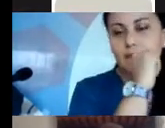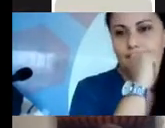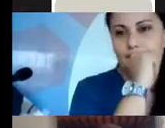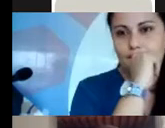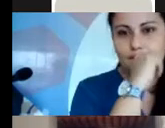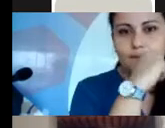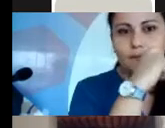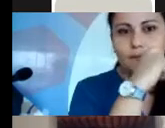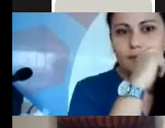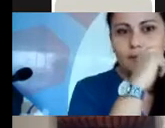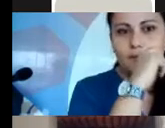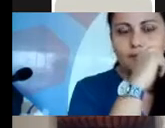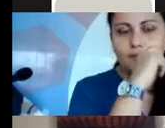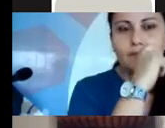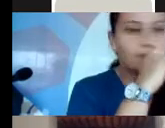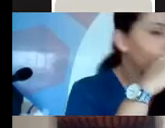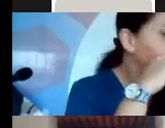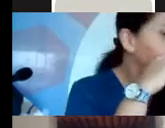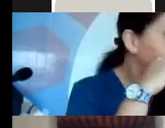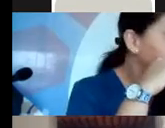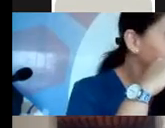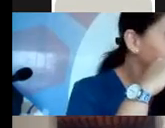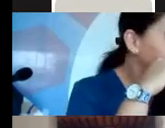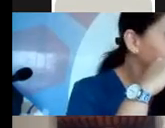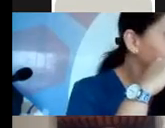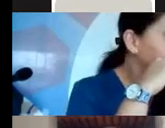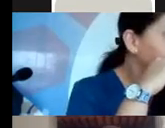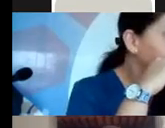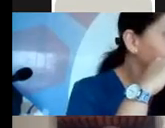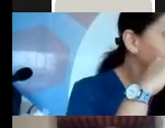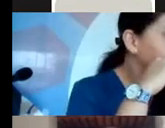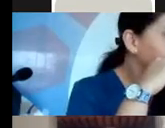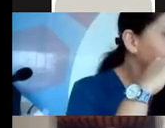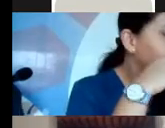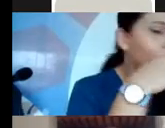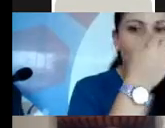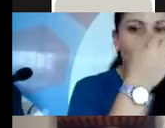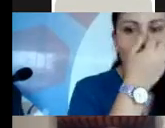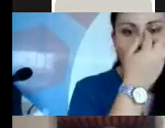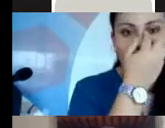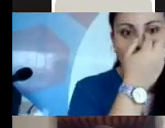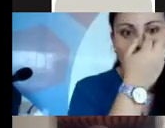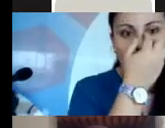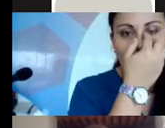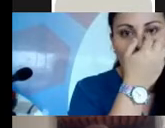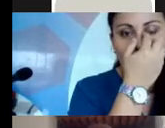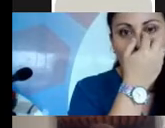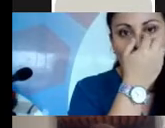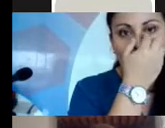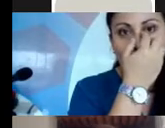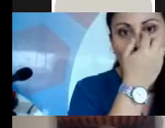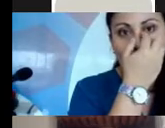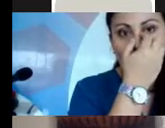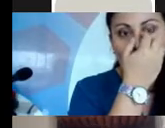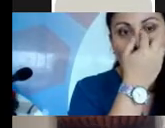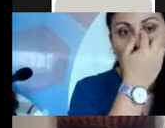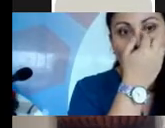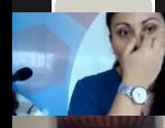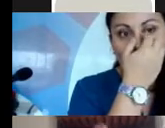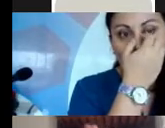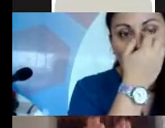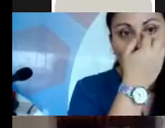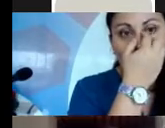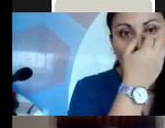anatómico y que quizás pueda ser cortado si tengo una contractura de un miembro inferior. Tengo un miembro contracturado, no puede